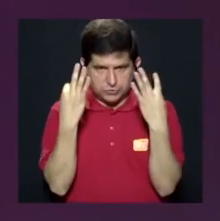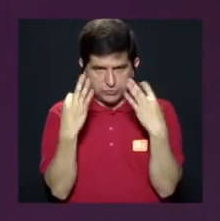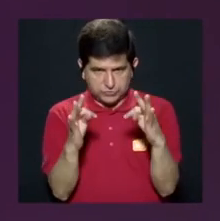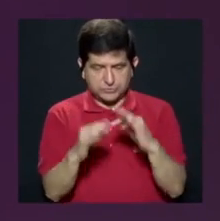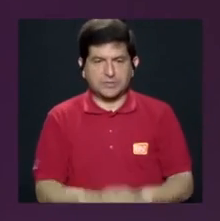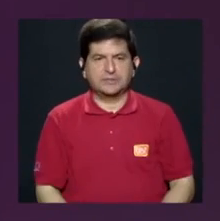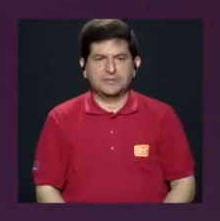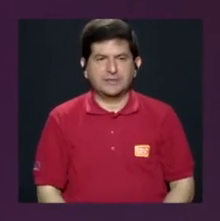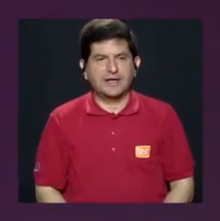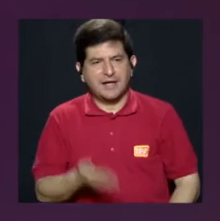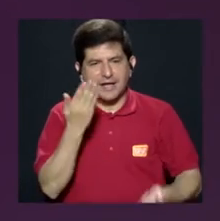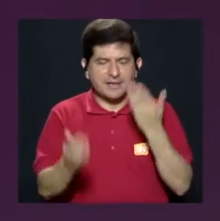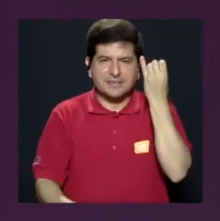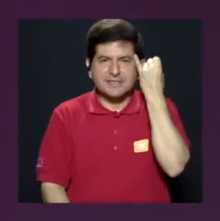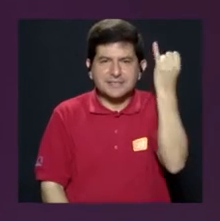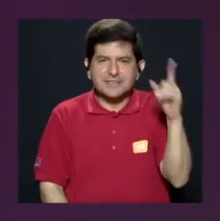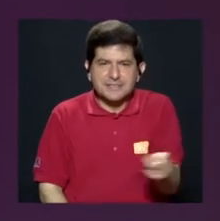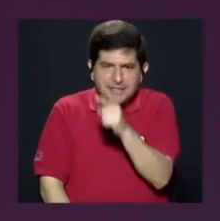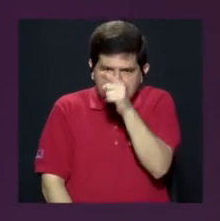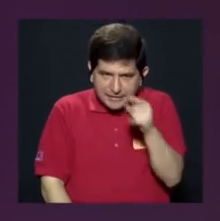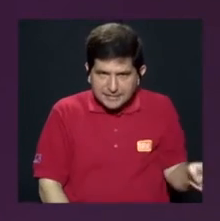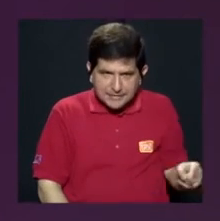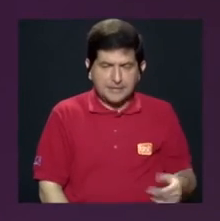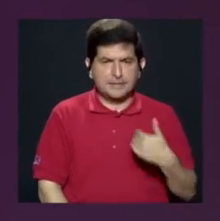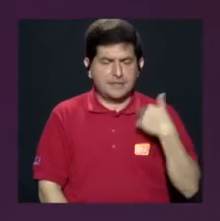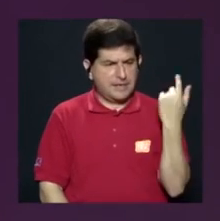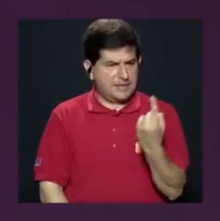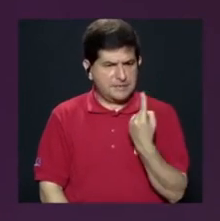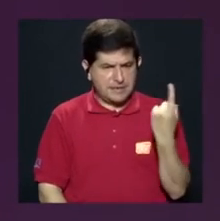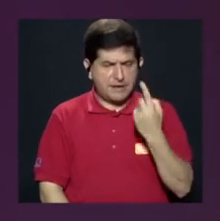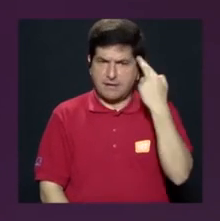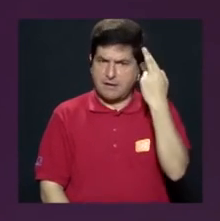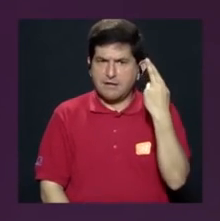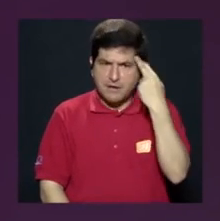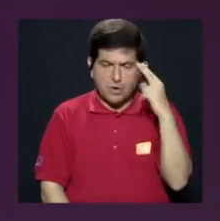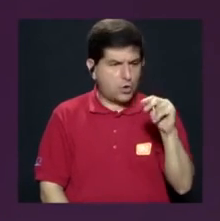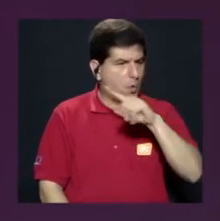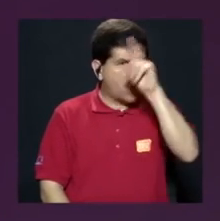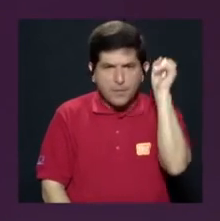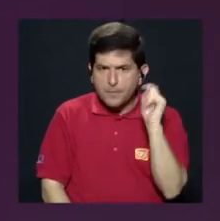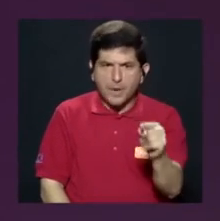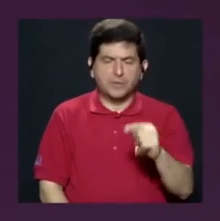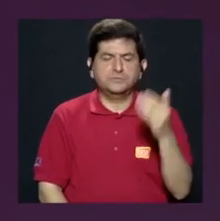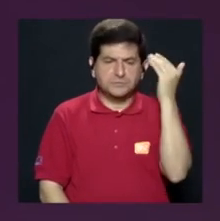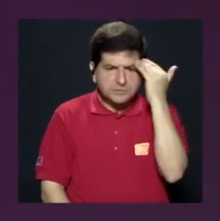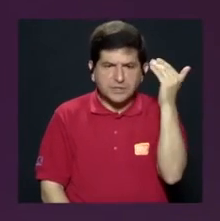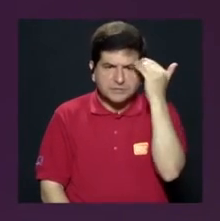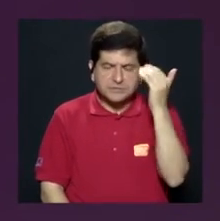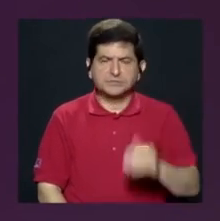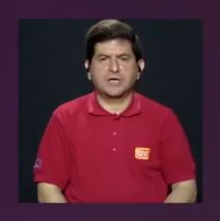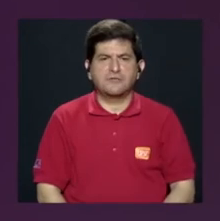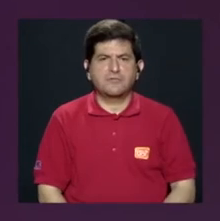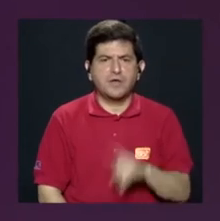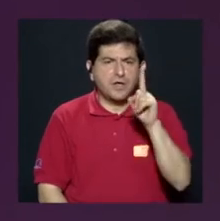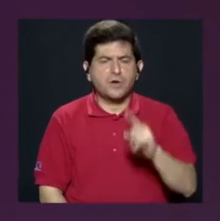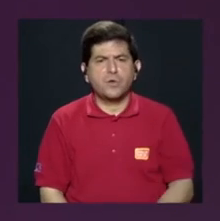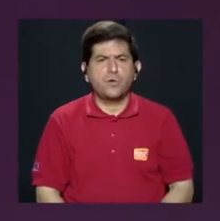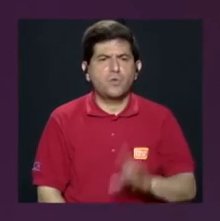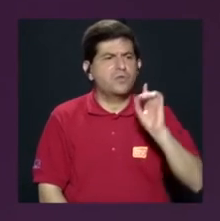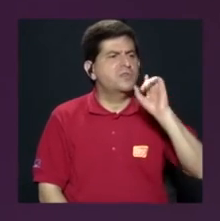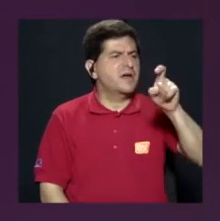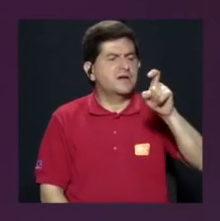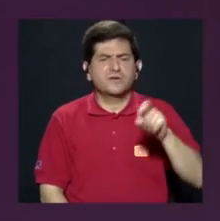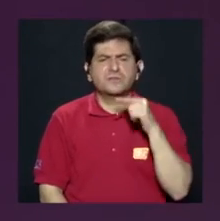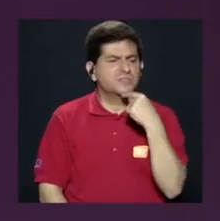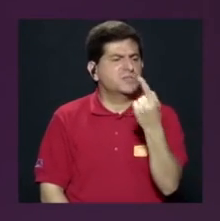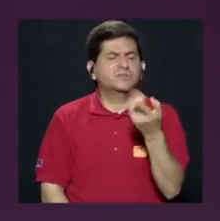de cancelarles un poquito la idea de que siempre tienen razón. No, tenemos que preguntar, tenemos que saber de que si nos dan un dictamen, ¿qué es lo que